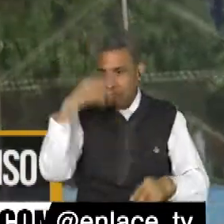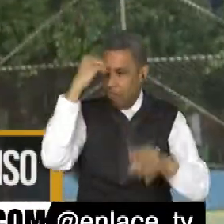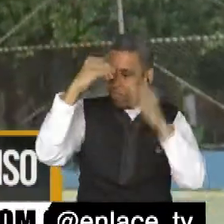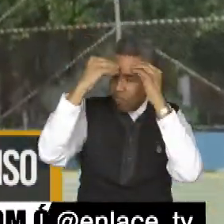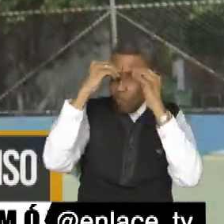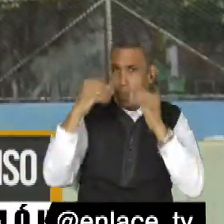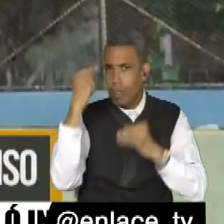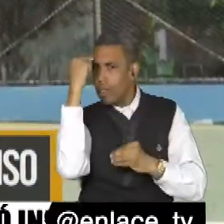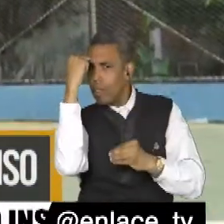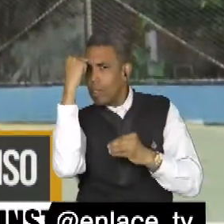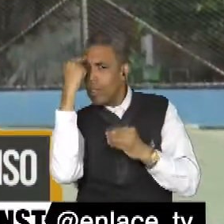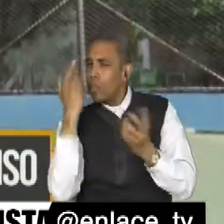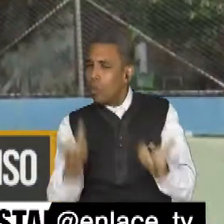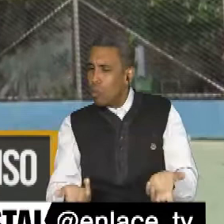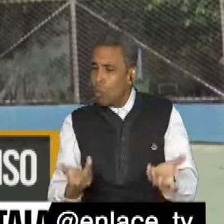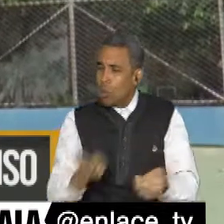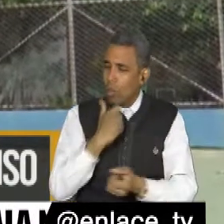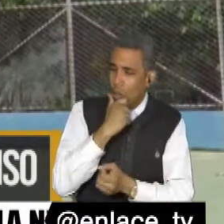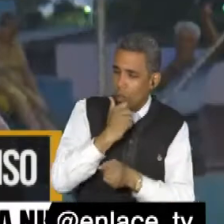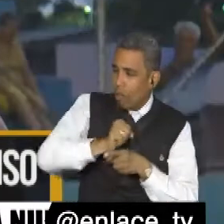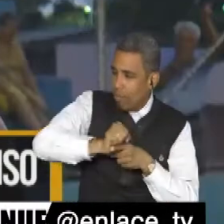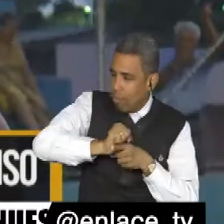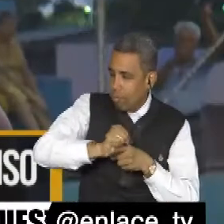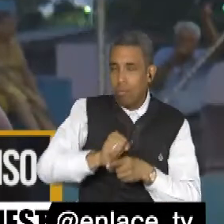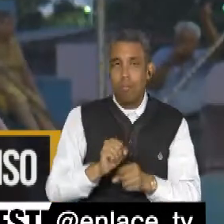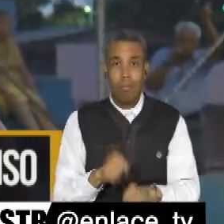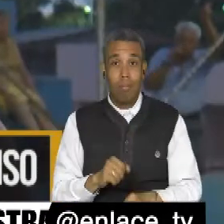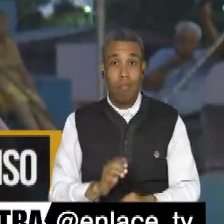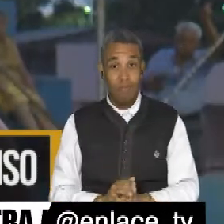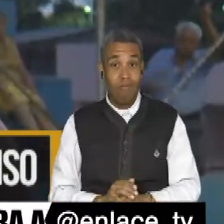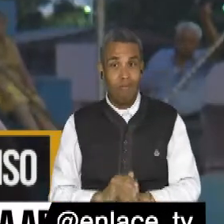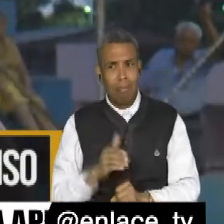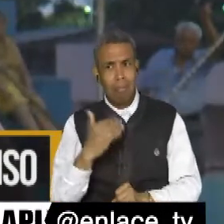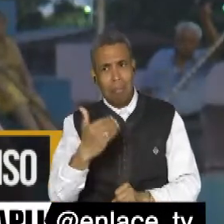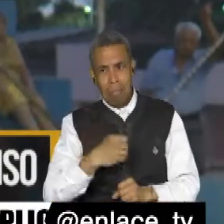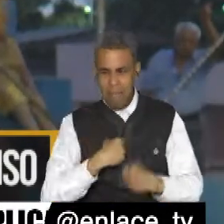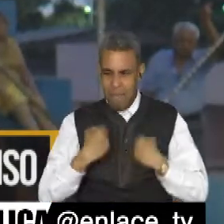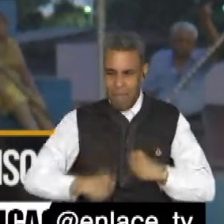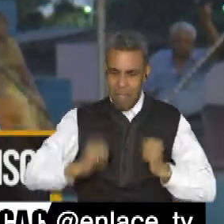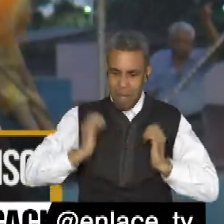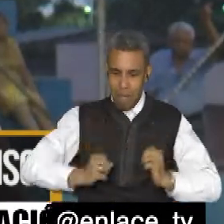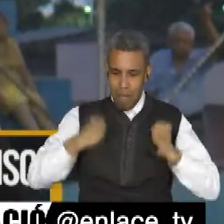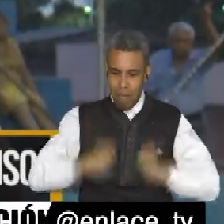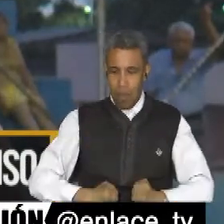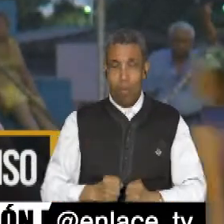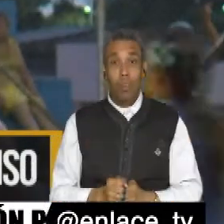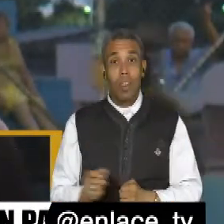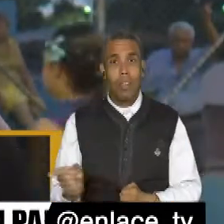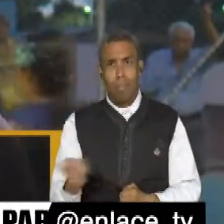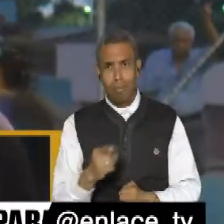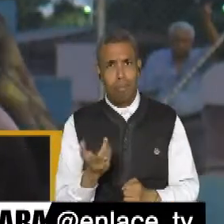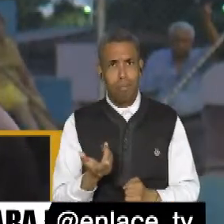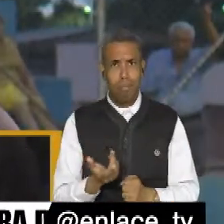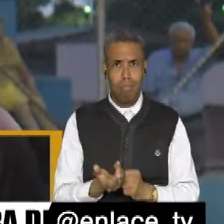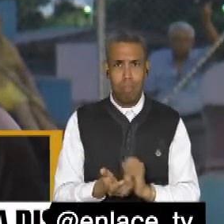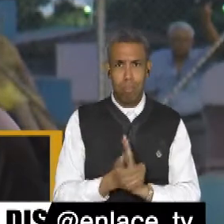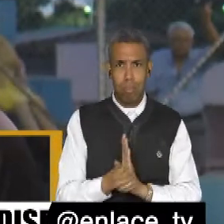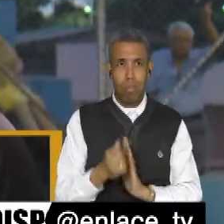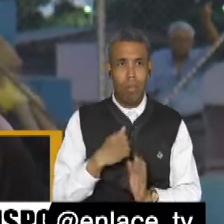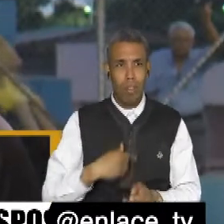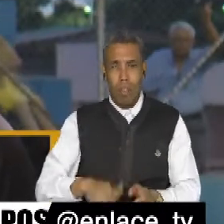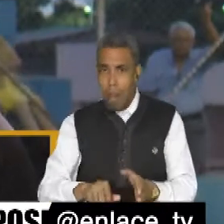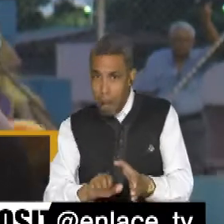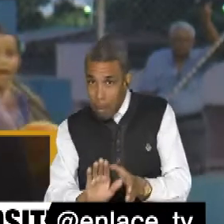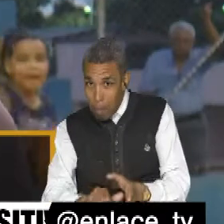y mentalmente para lo que se les venga en la vida. Es el máximo potencial que tenemos en Barranca, porque aquí el baloncesto se ve muy